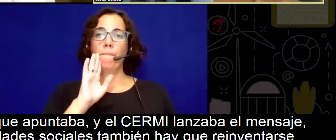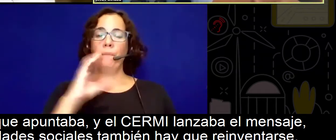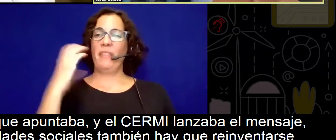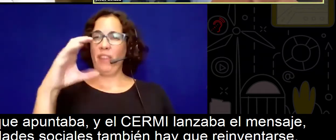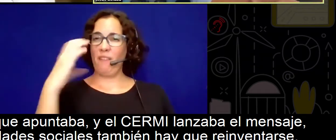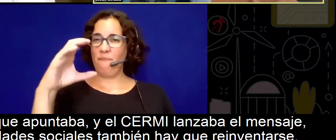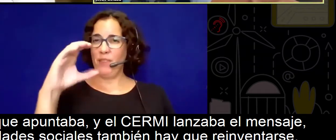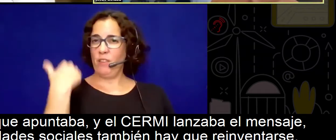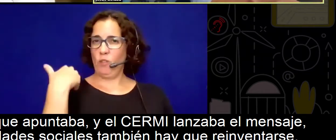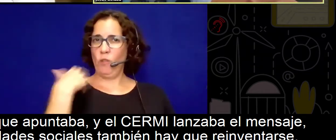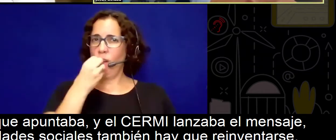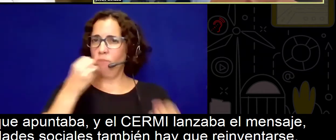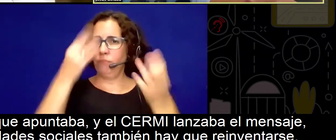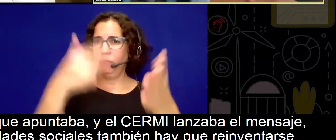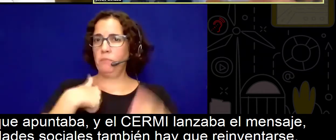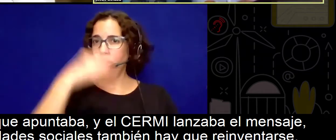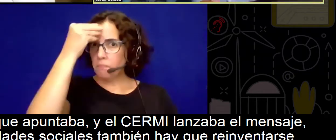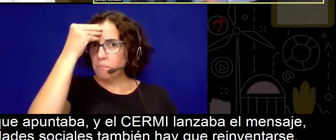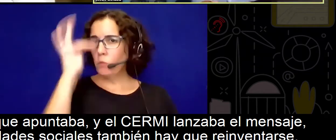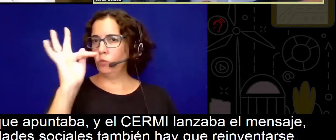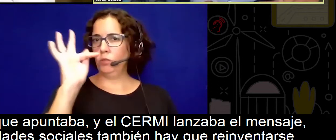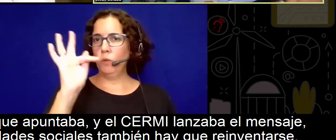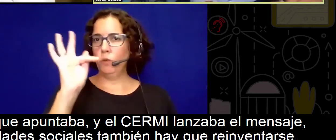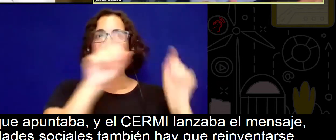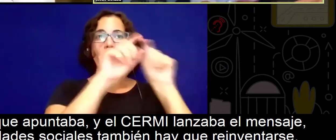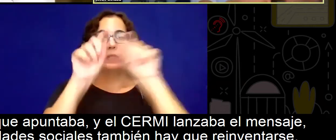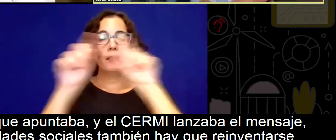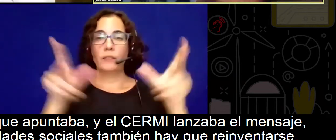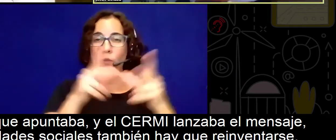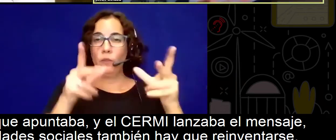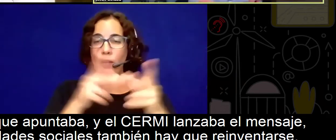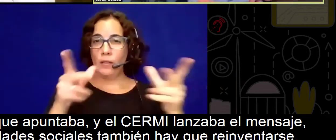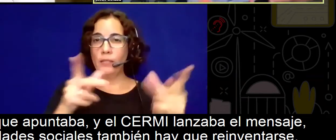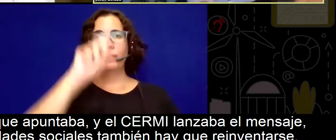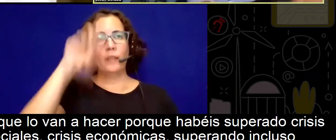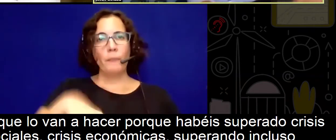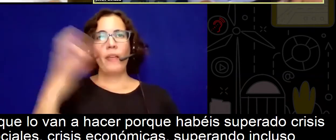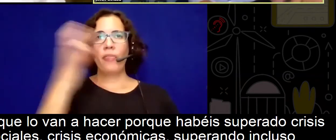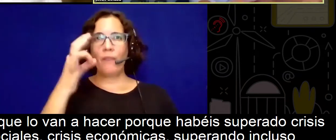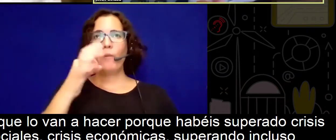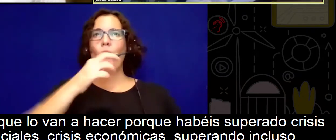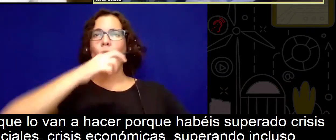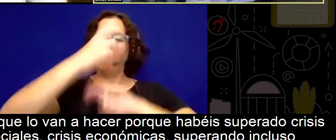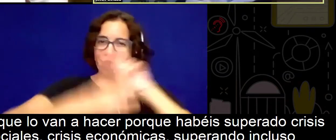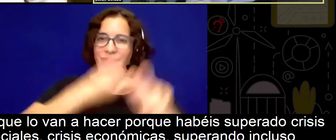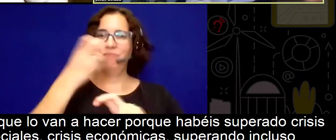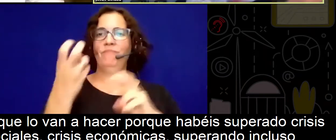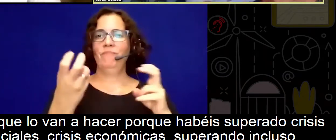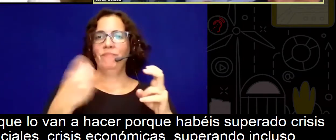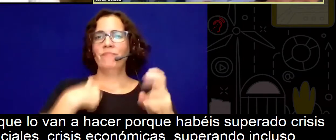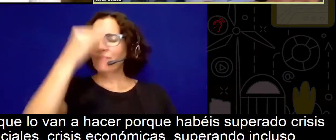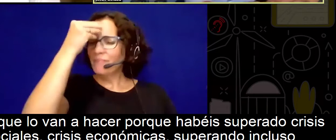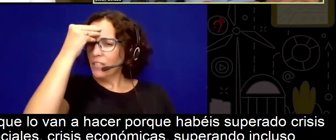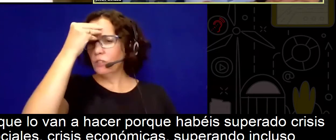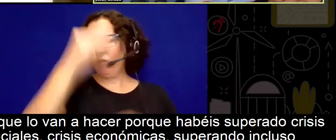lanzaba el mensaje, yo creo que es muy bueno, y es que las entidades sociales también hay que reinventarse, ¿no? Yo estoy convencido que lo van a hacer,